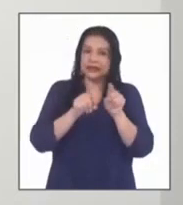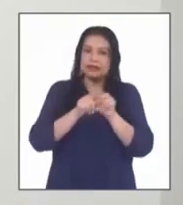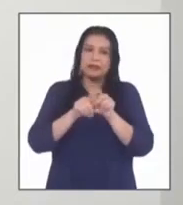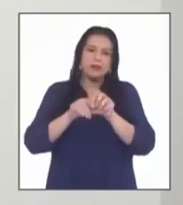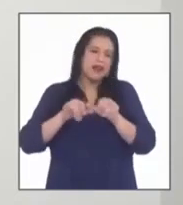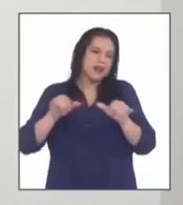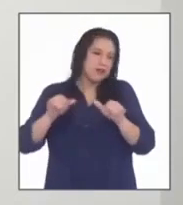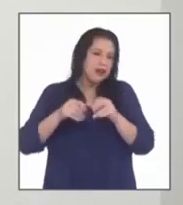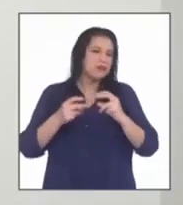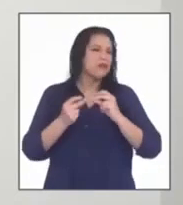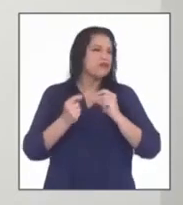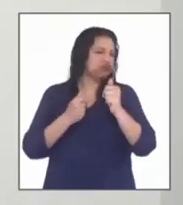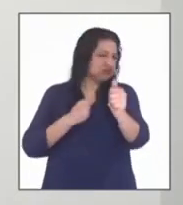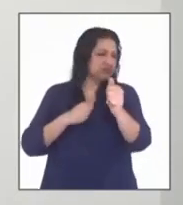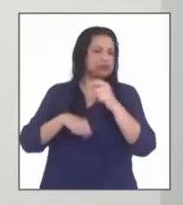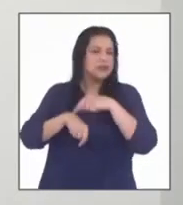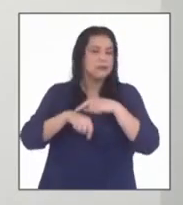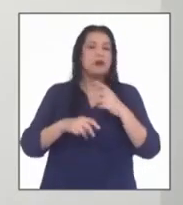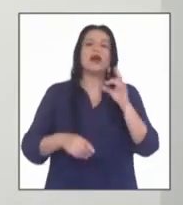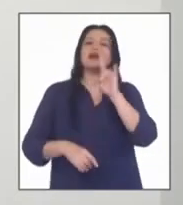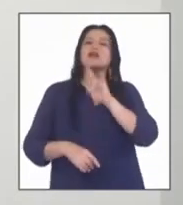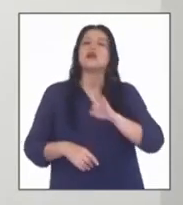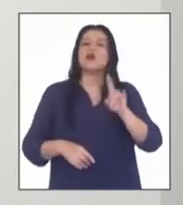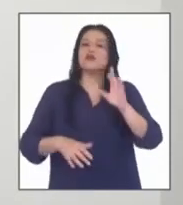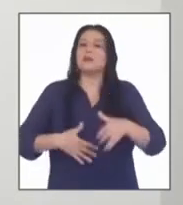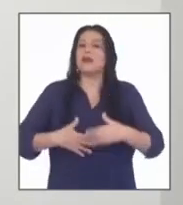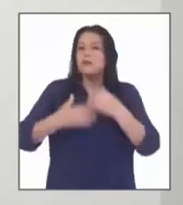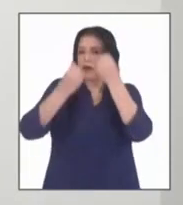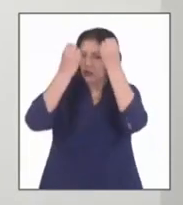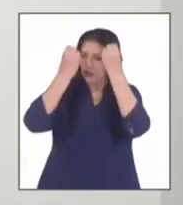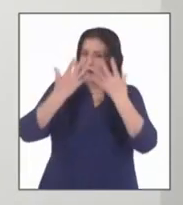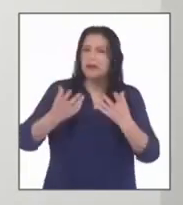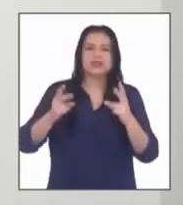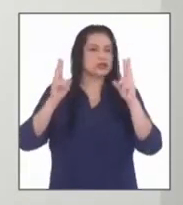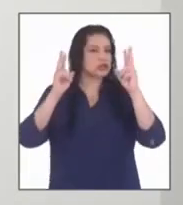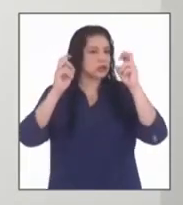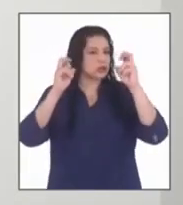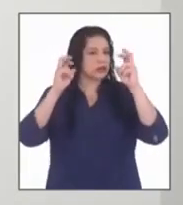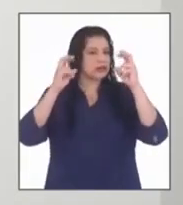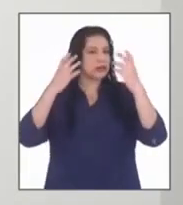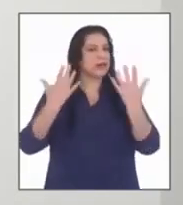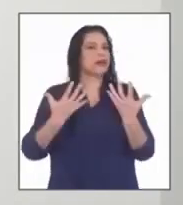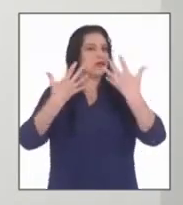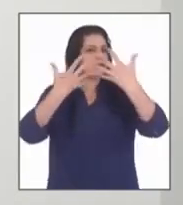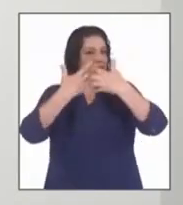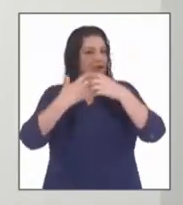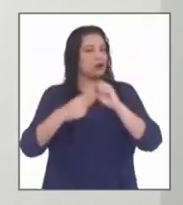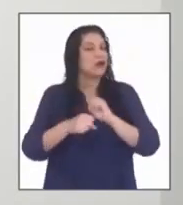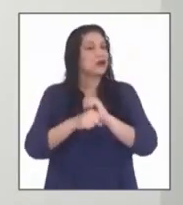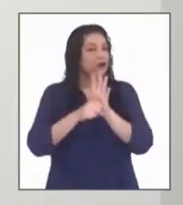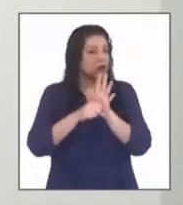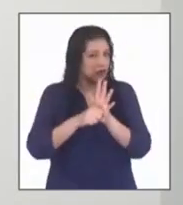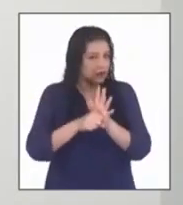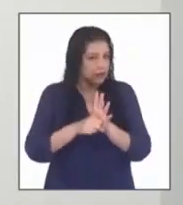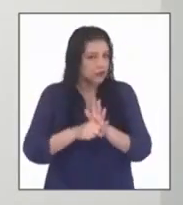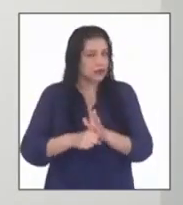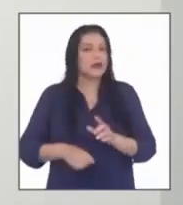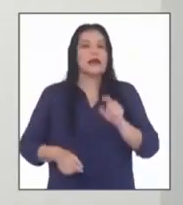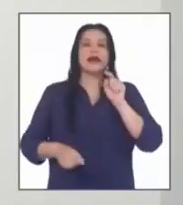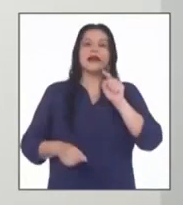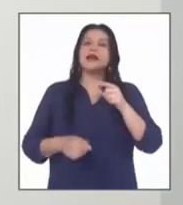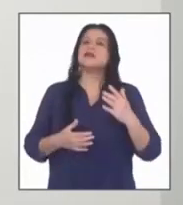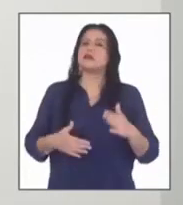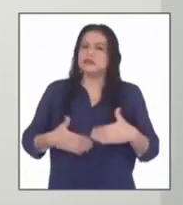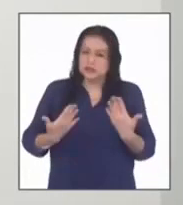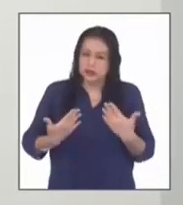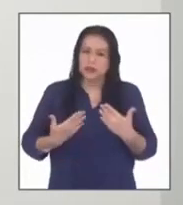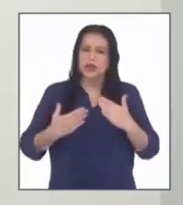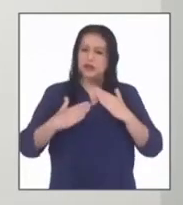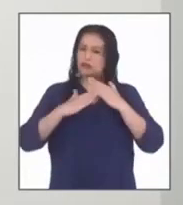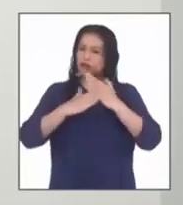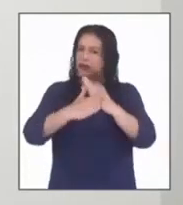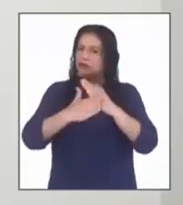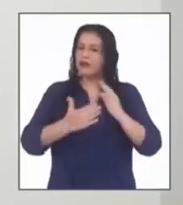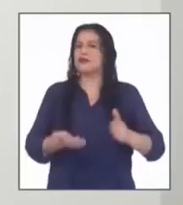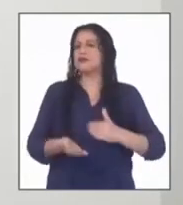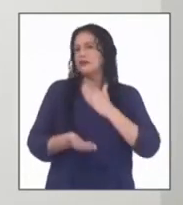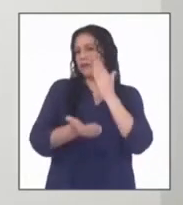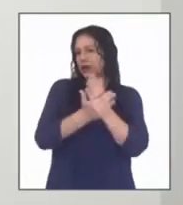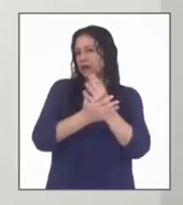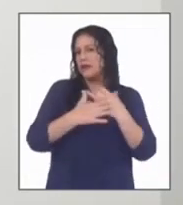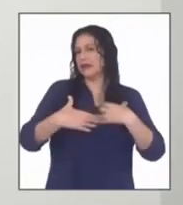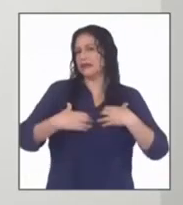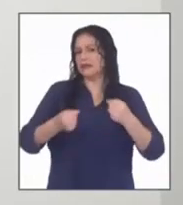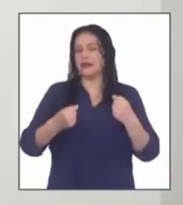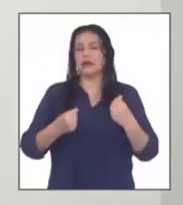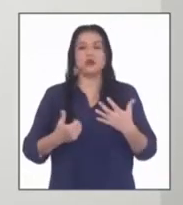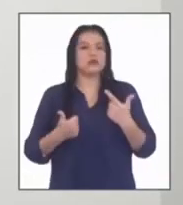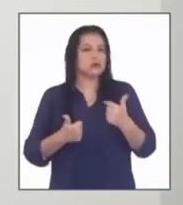magnitudes derivadas se usan para informar sobre temas relacionados al coronavirus, de manera que se puede enfrentar esta problemática de